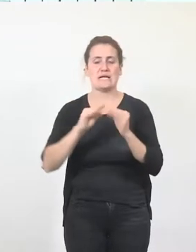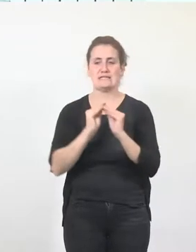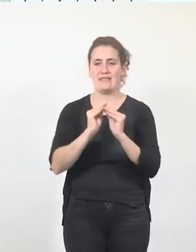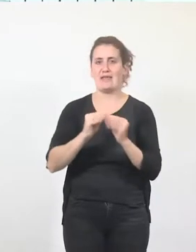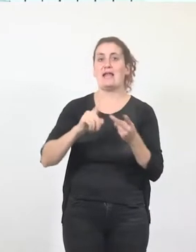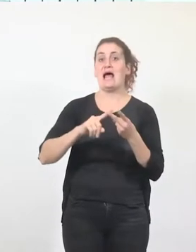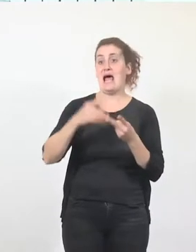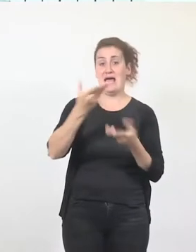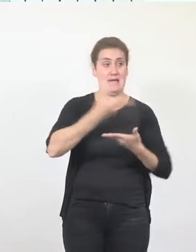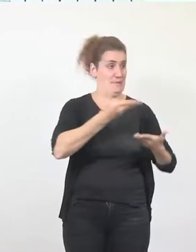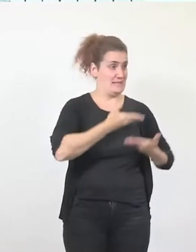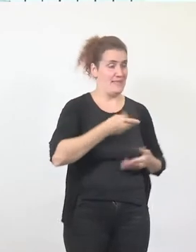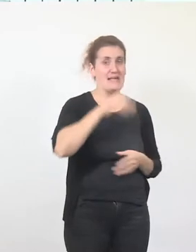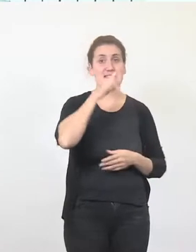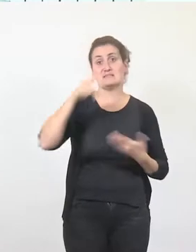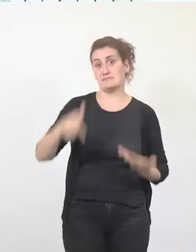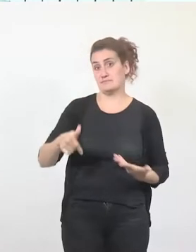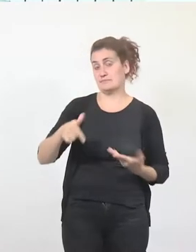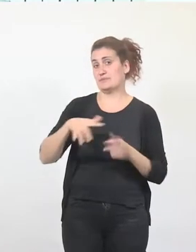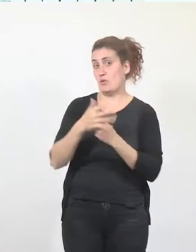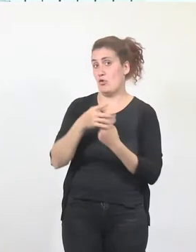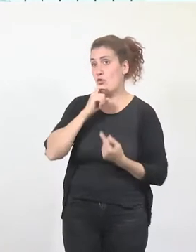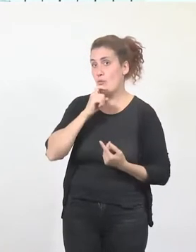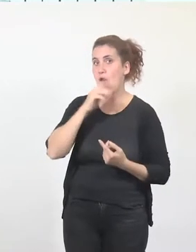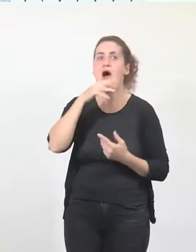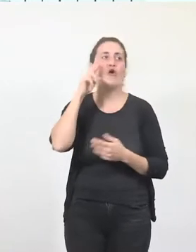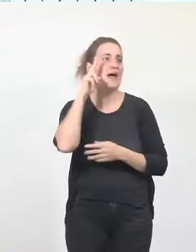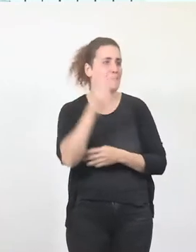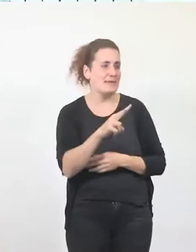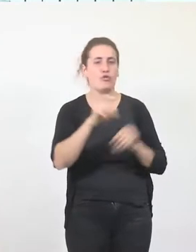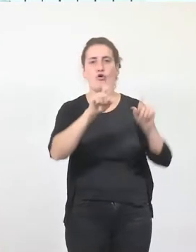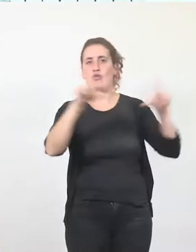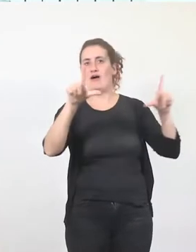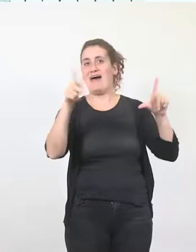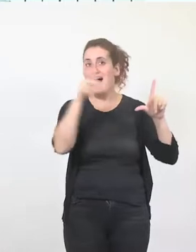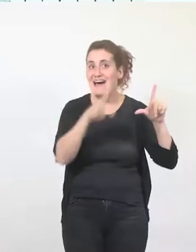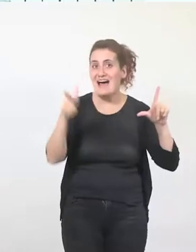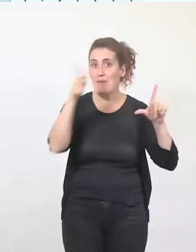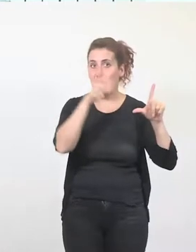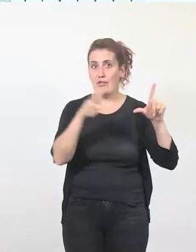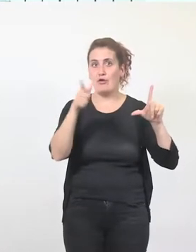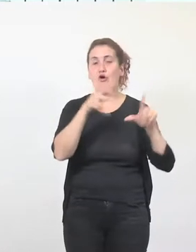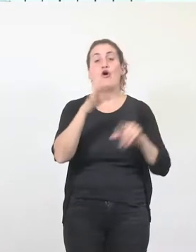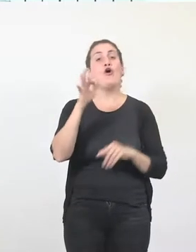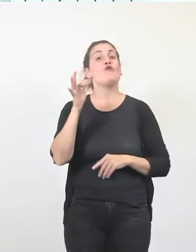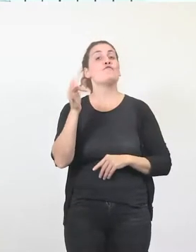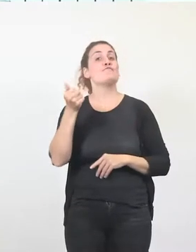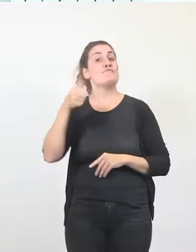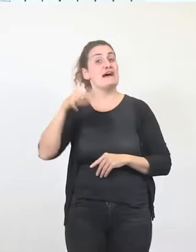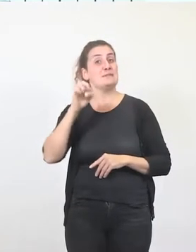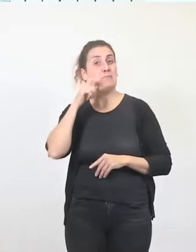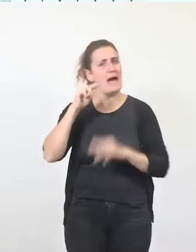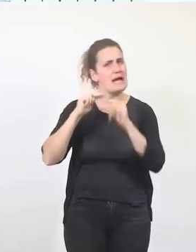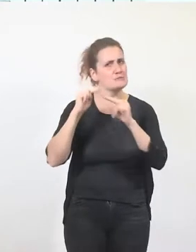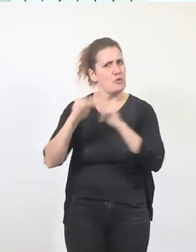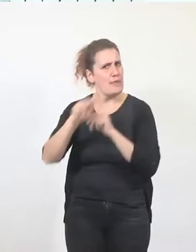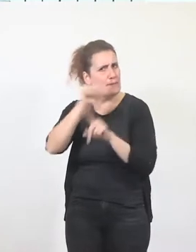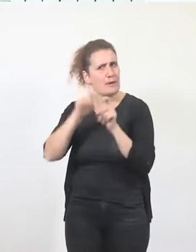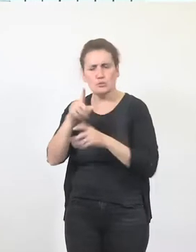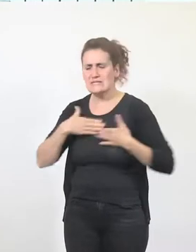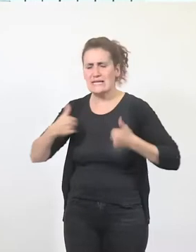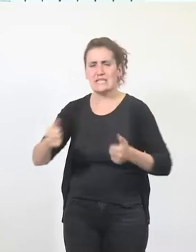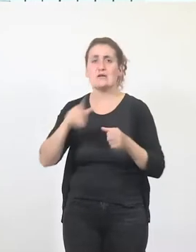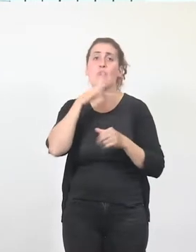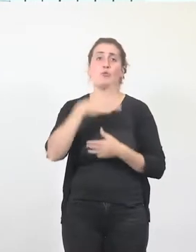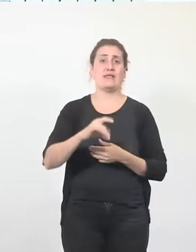preguntas a nuestras invitadas. En este caso, aunque estéis viendo esto grabado, Fatma va a responder a todas las preguntas que tengáis que